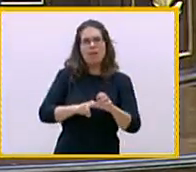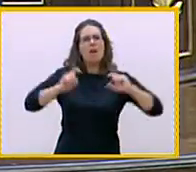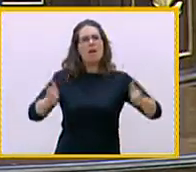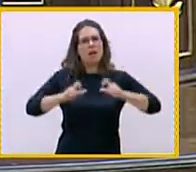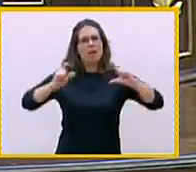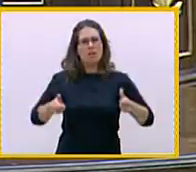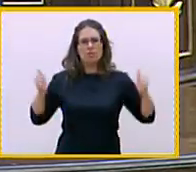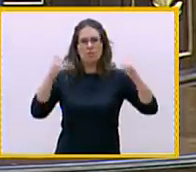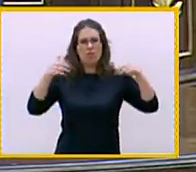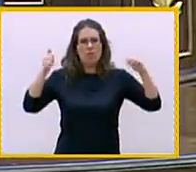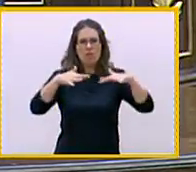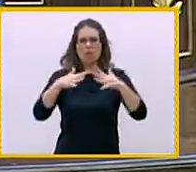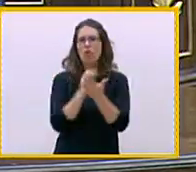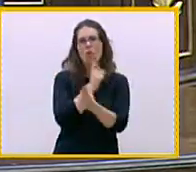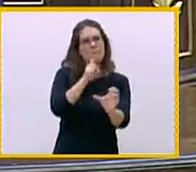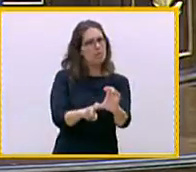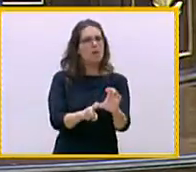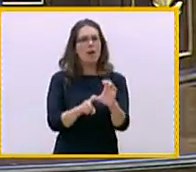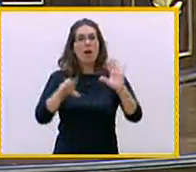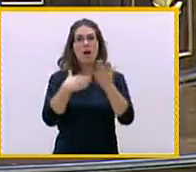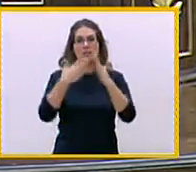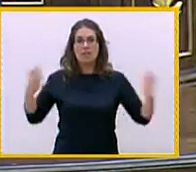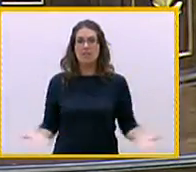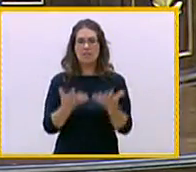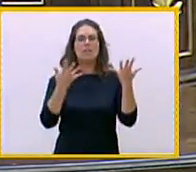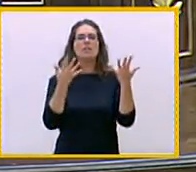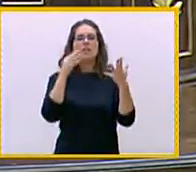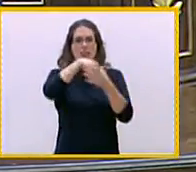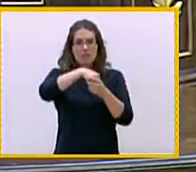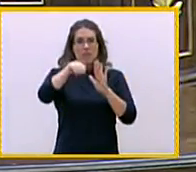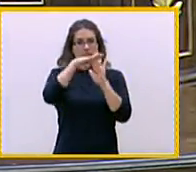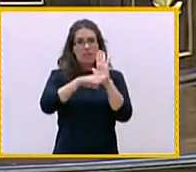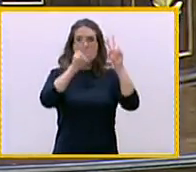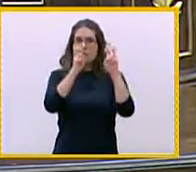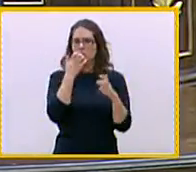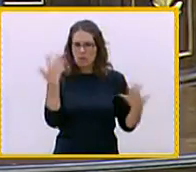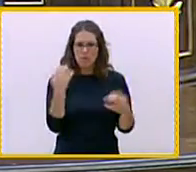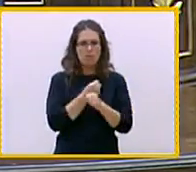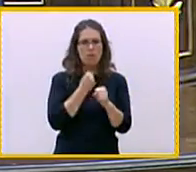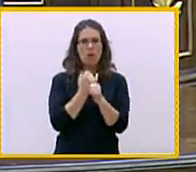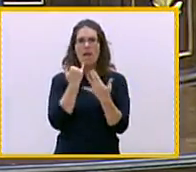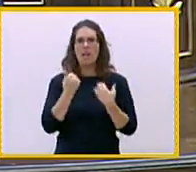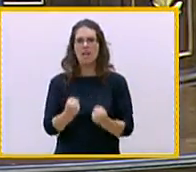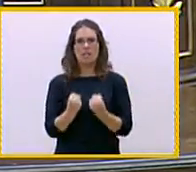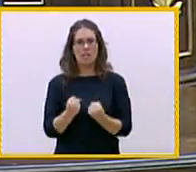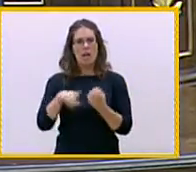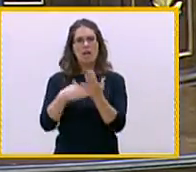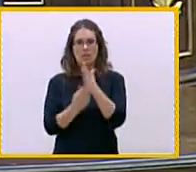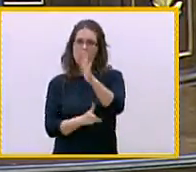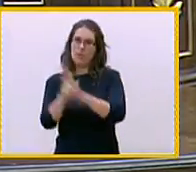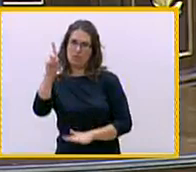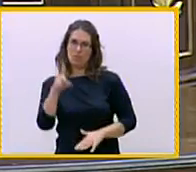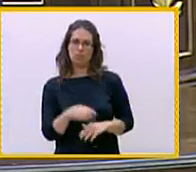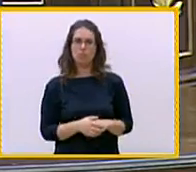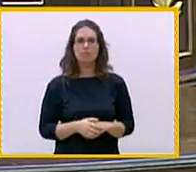de líderes y ha promovido la inclusión en su agenda de temas como el empleo, la energía o el desarrollo. Esta